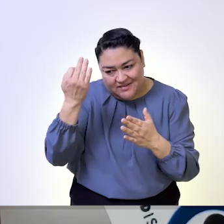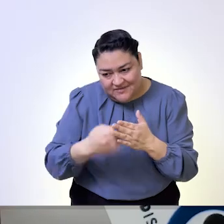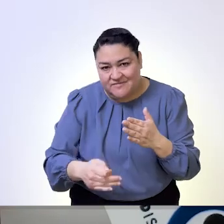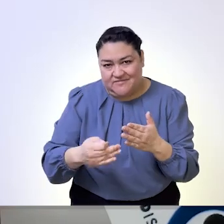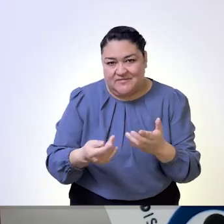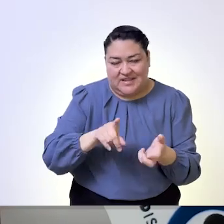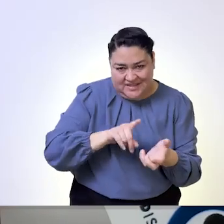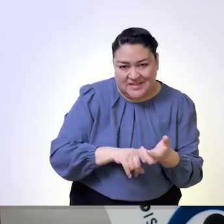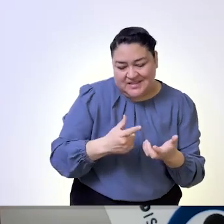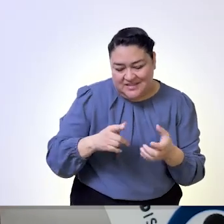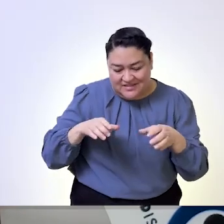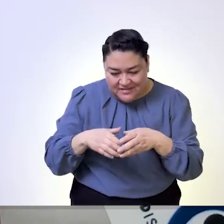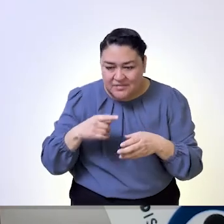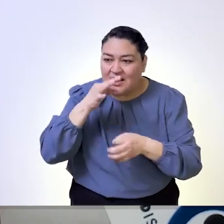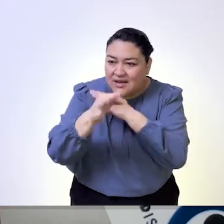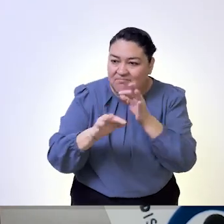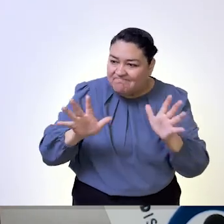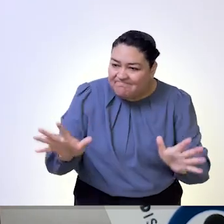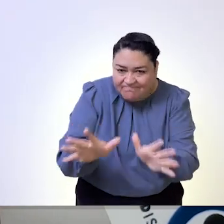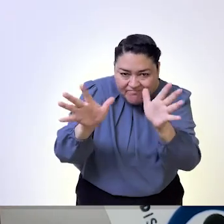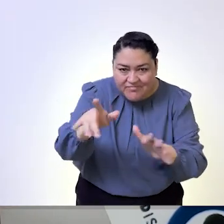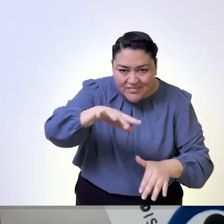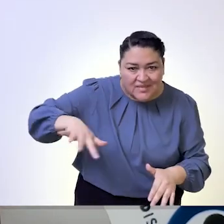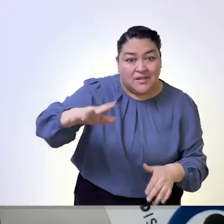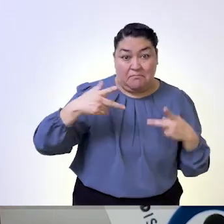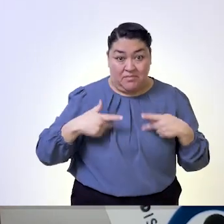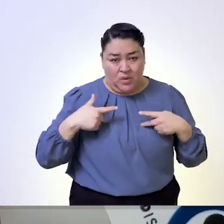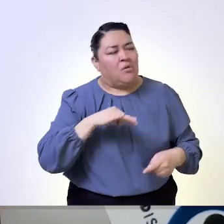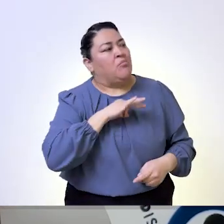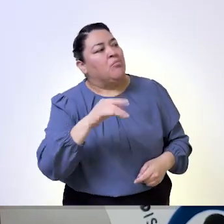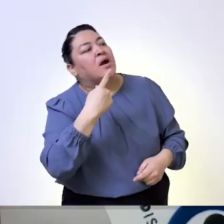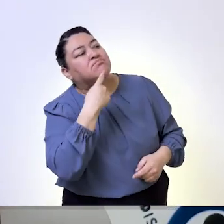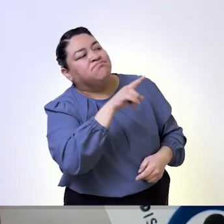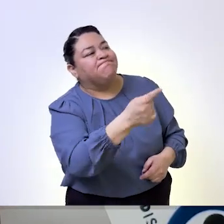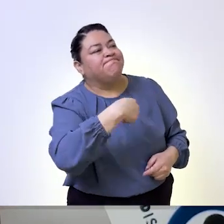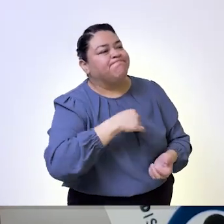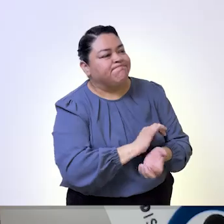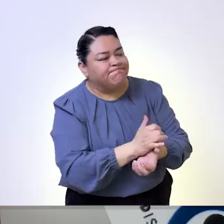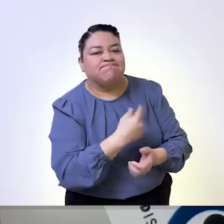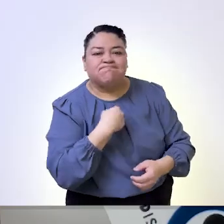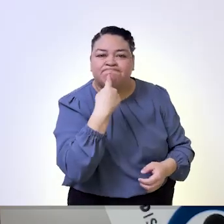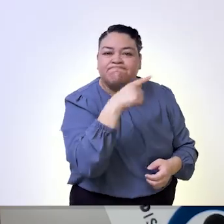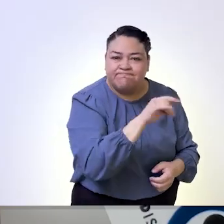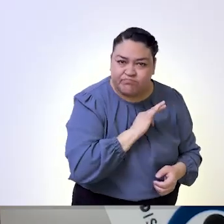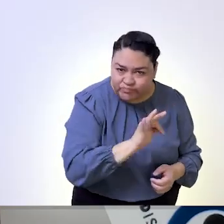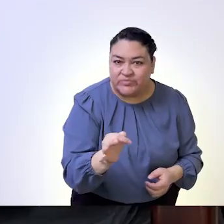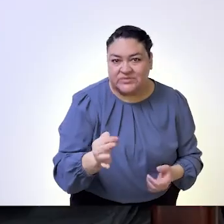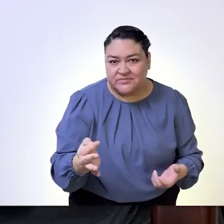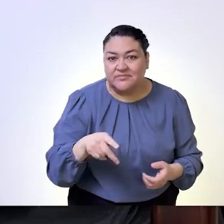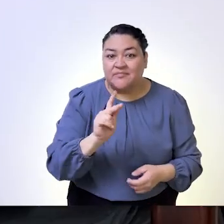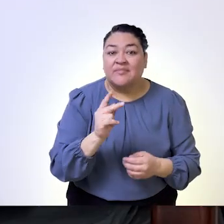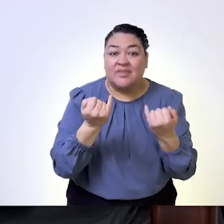que todavía existen aún al interior de la institución para incentivar la cultura de la denuncia de las prácticas